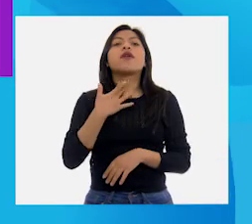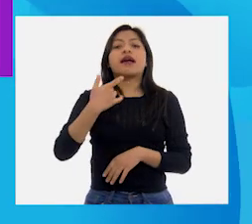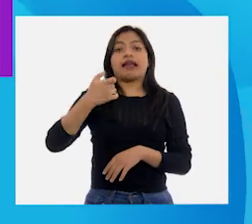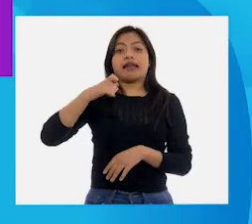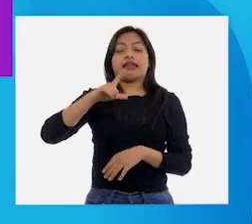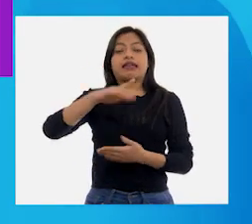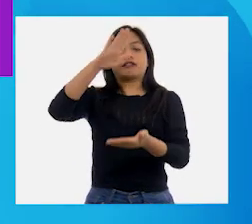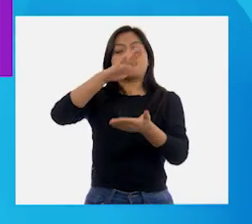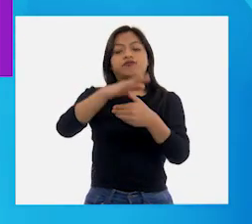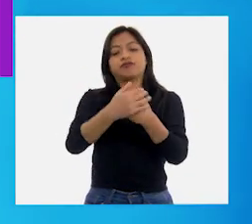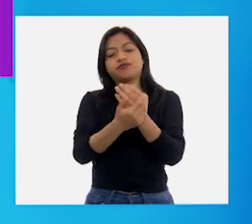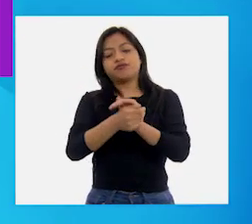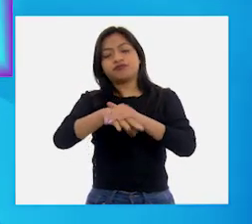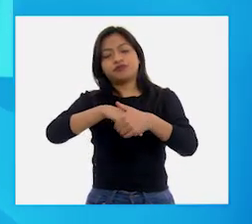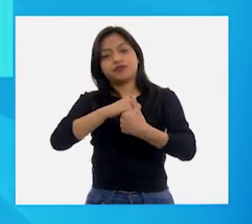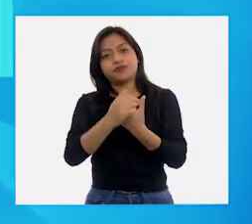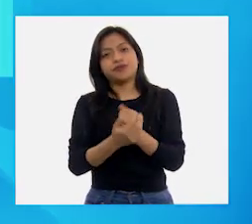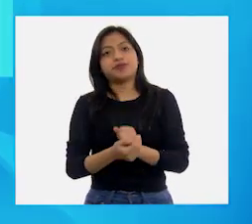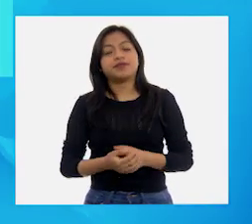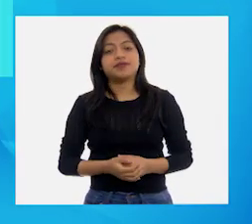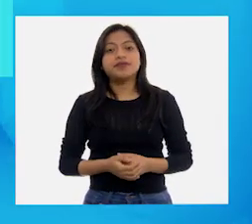desinfectante a base de agua y alcohol.